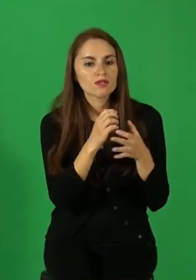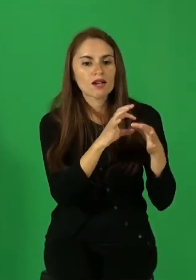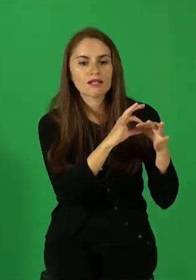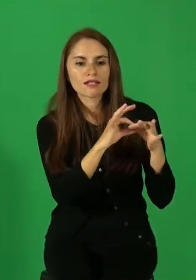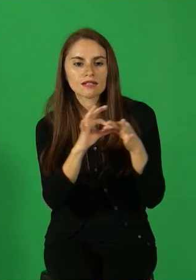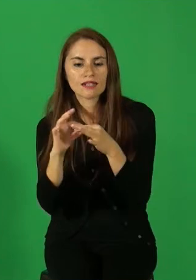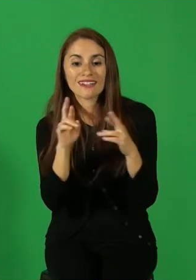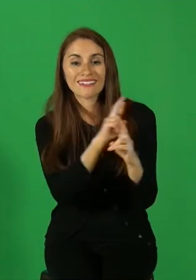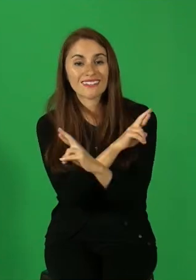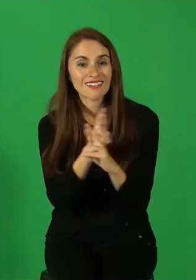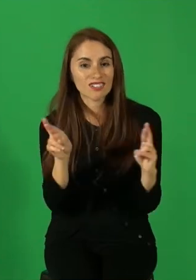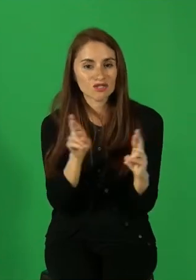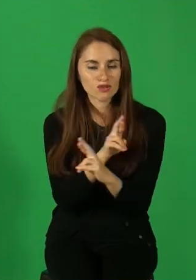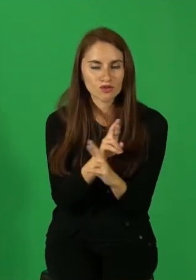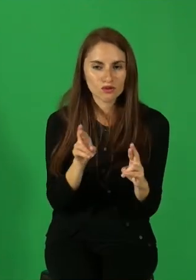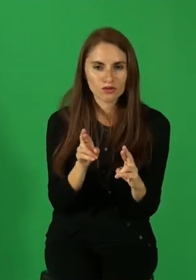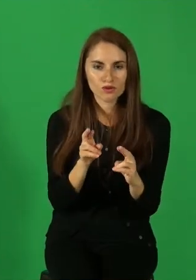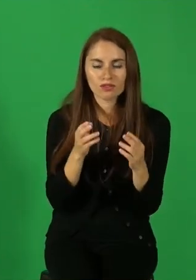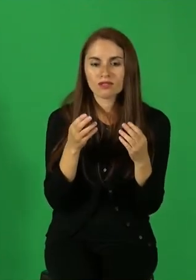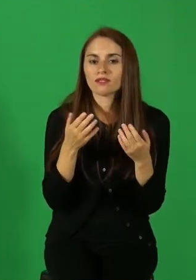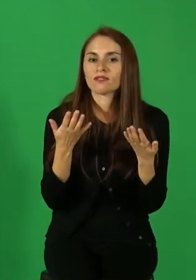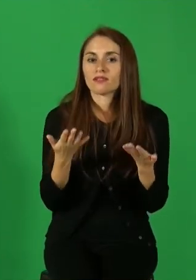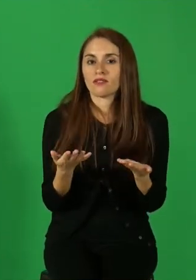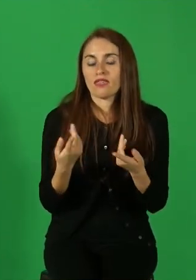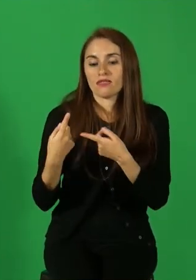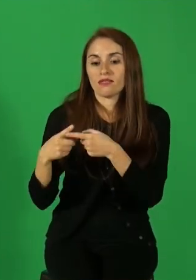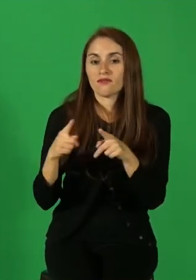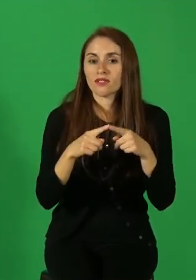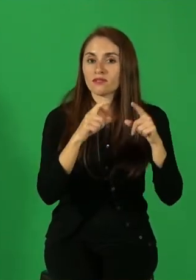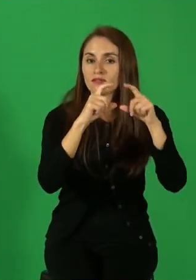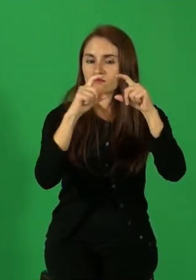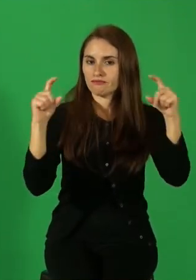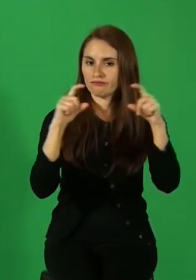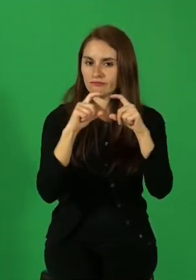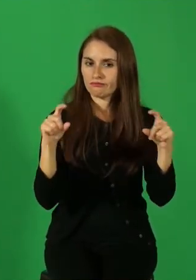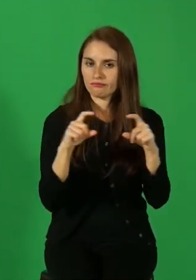relaciones existentes entre diversas estructuras.